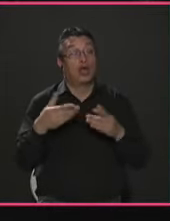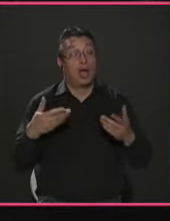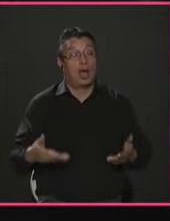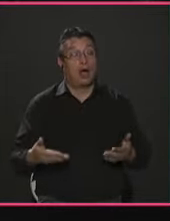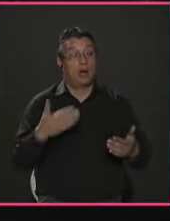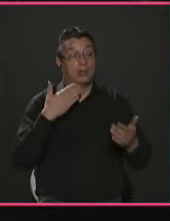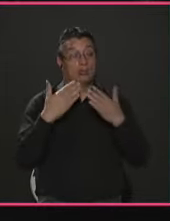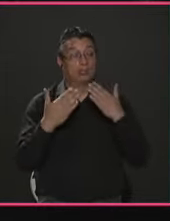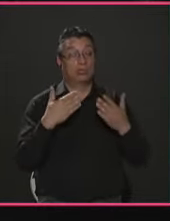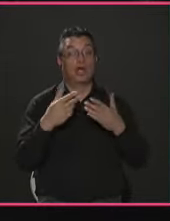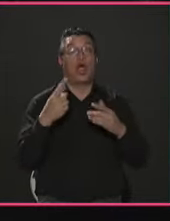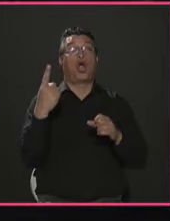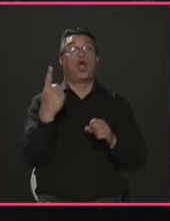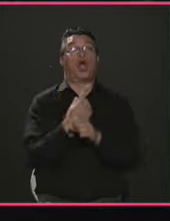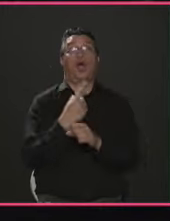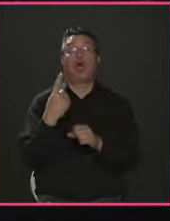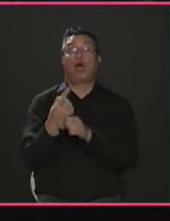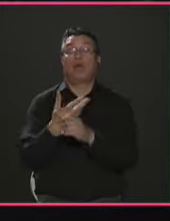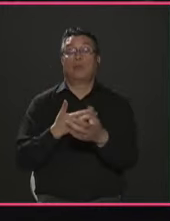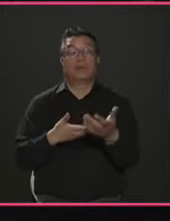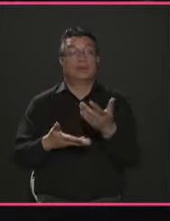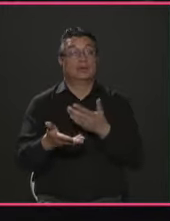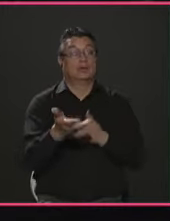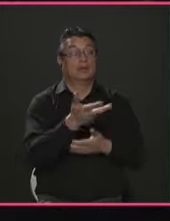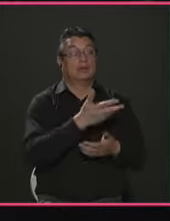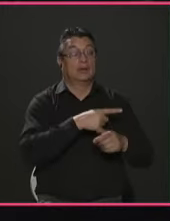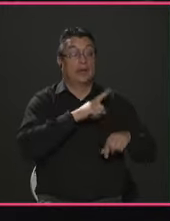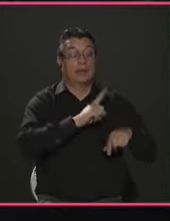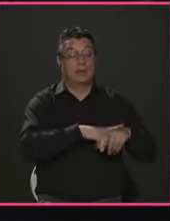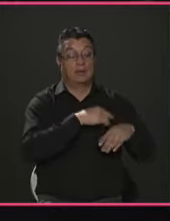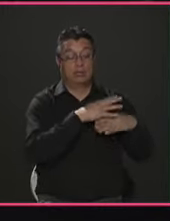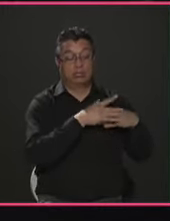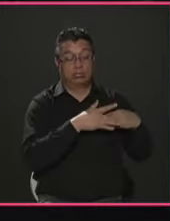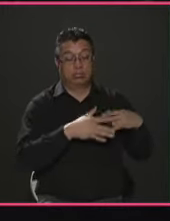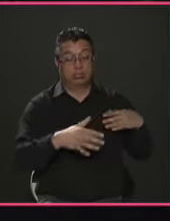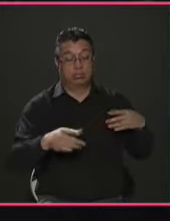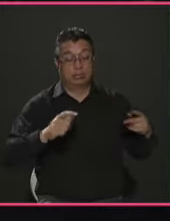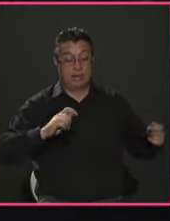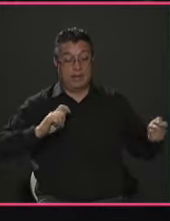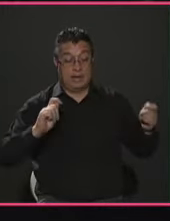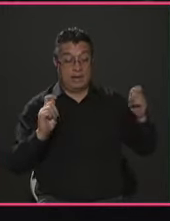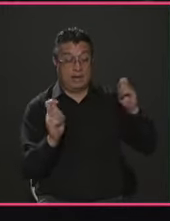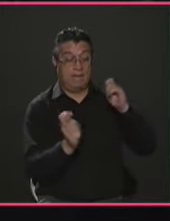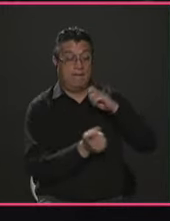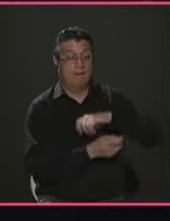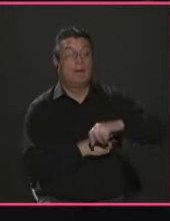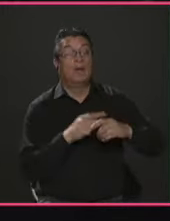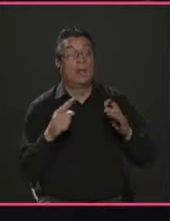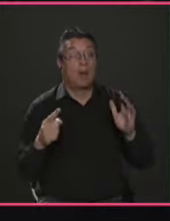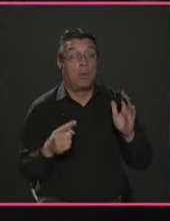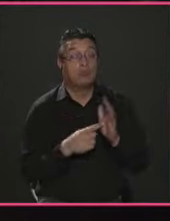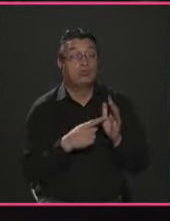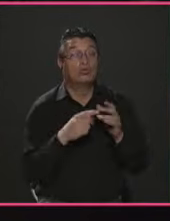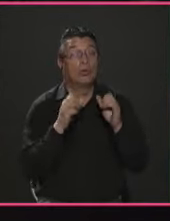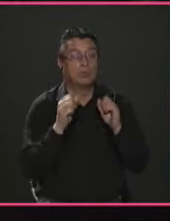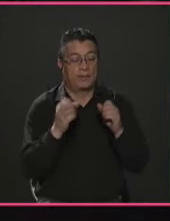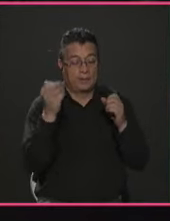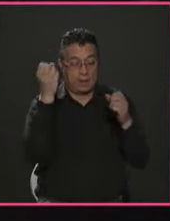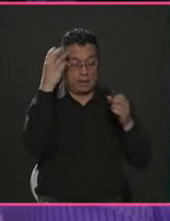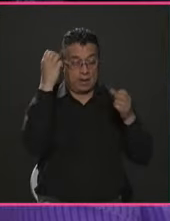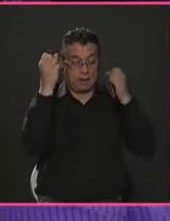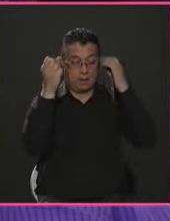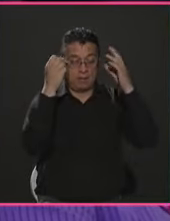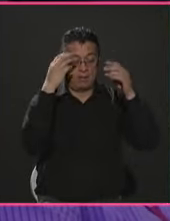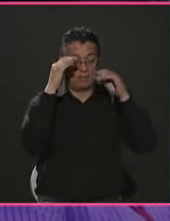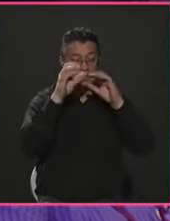este momento es conversando conversando y con el tiempo nuestra evolución nos ha llevado a un punto tal que somos capaces de aprender Y proyectar